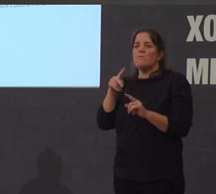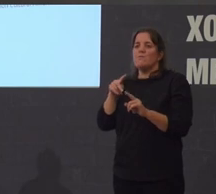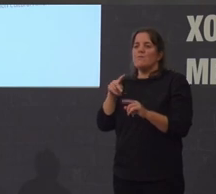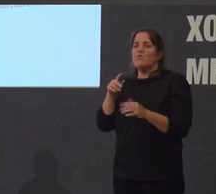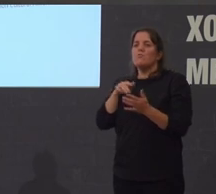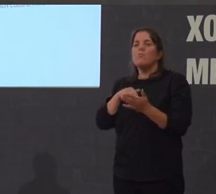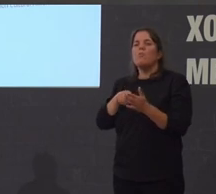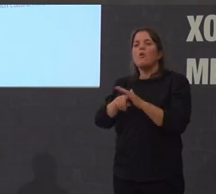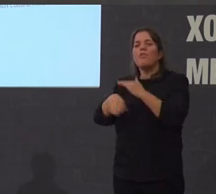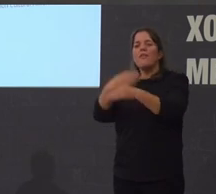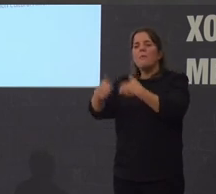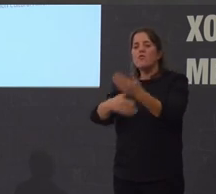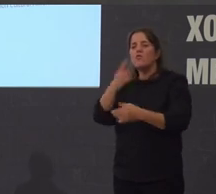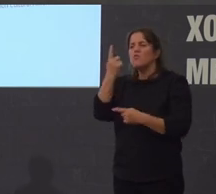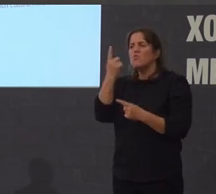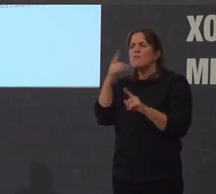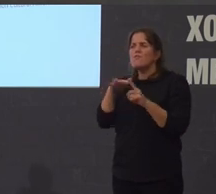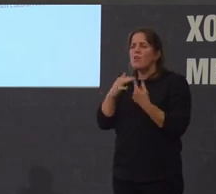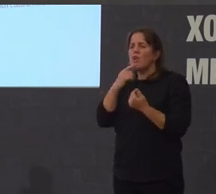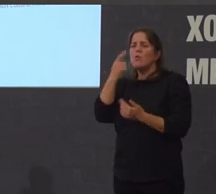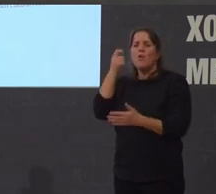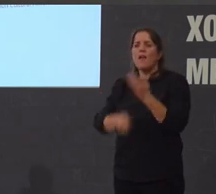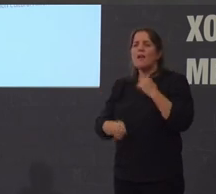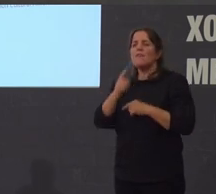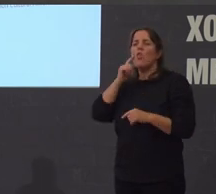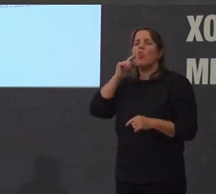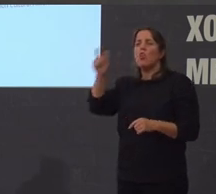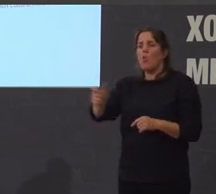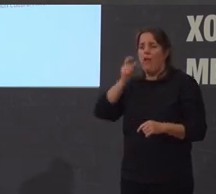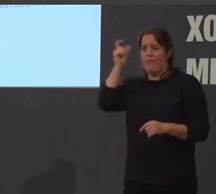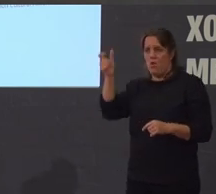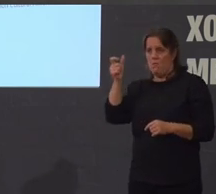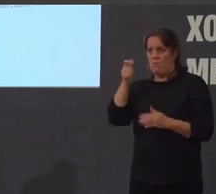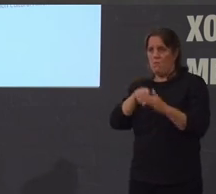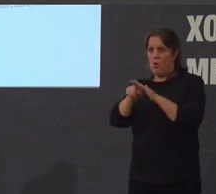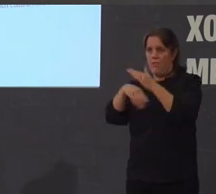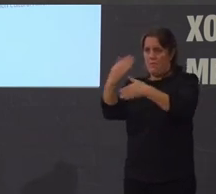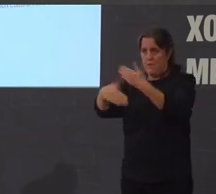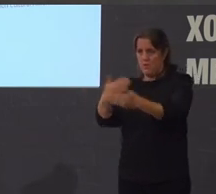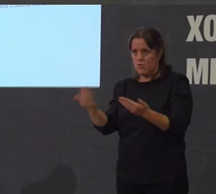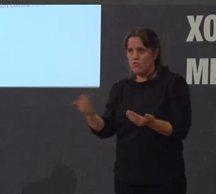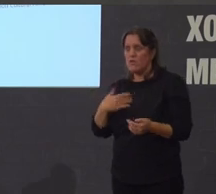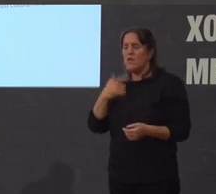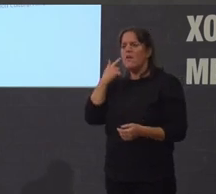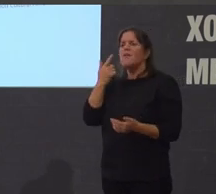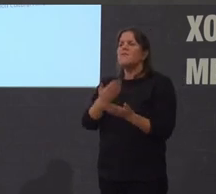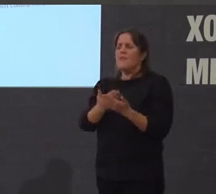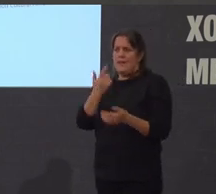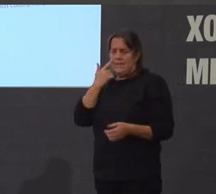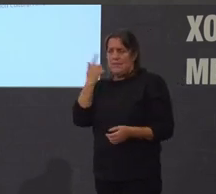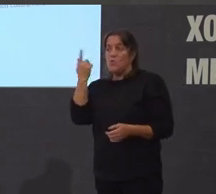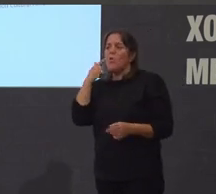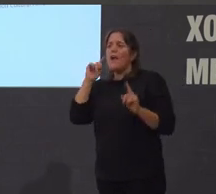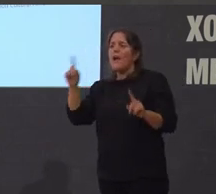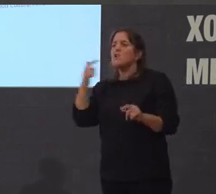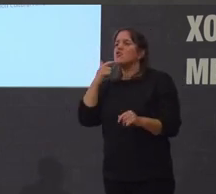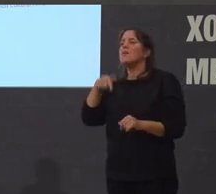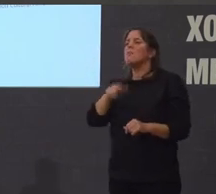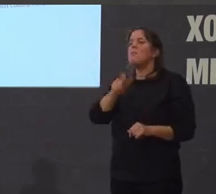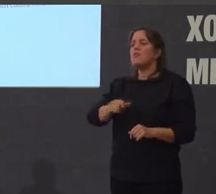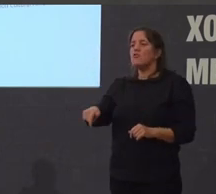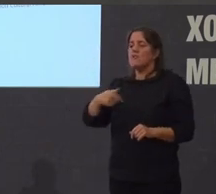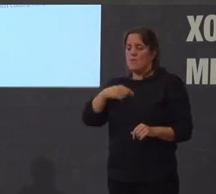procedimientos que son la duración de los procedimientos fíjense un caso de personas de pontevedra o